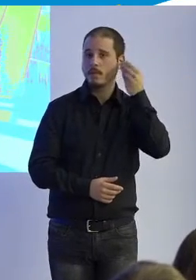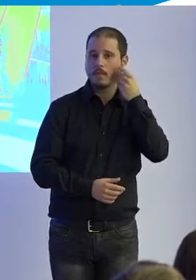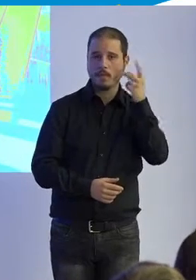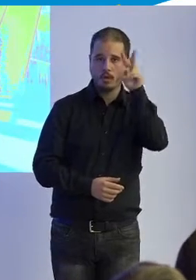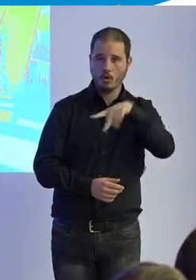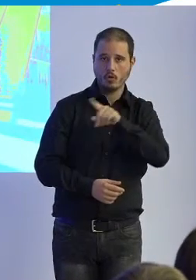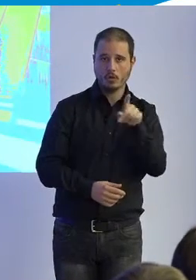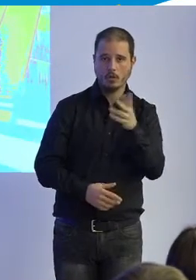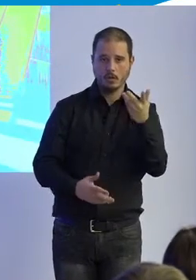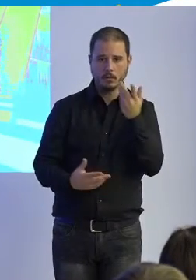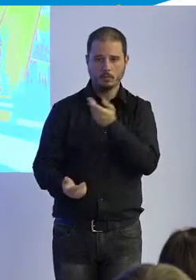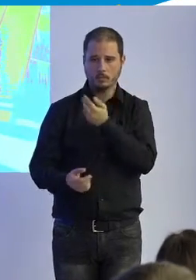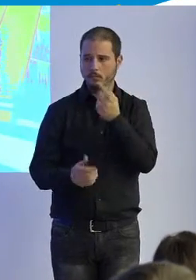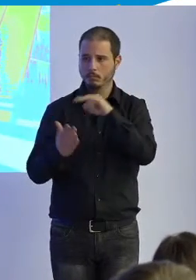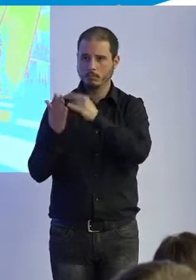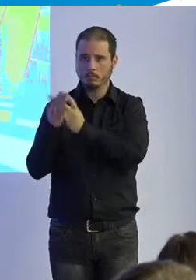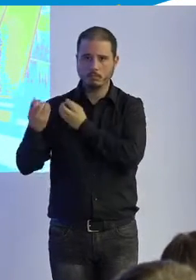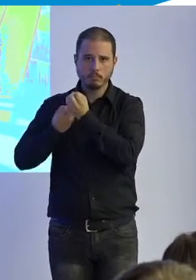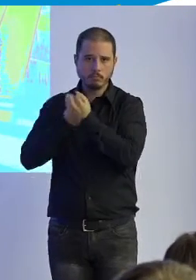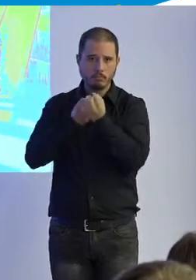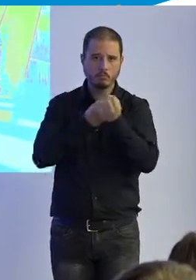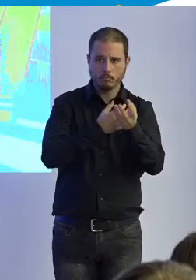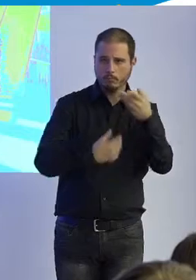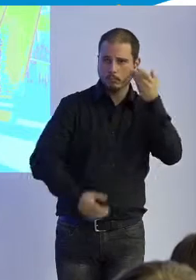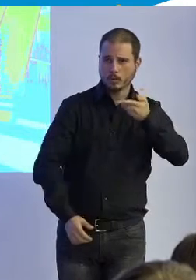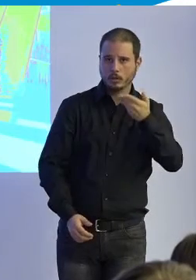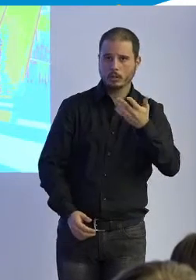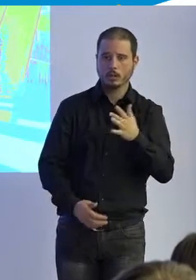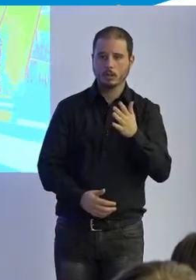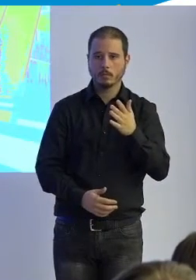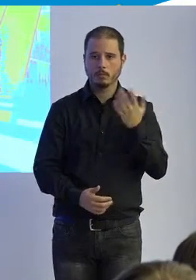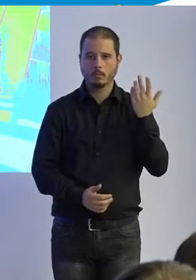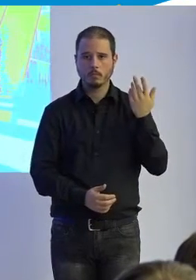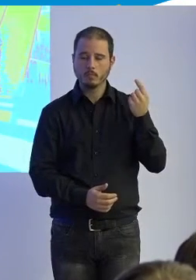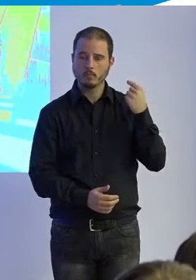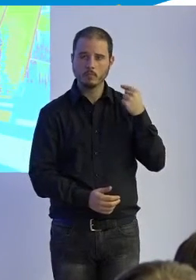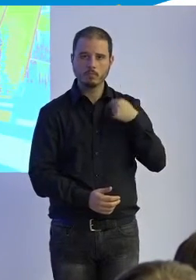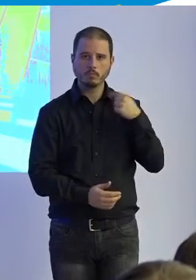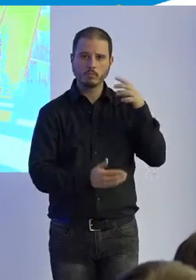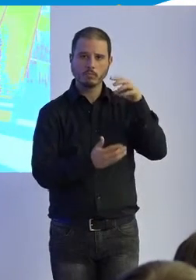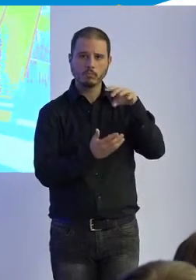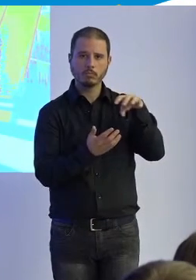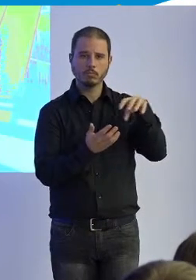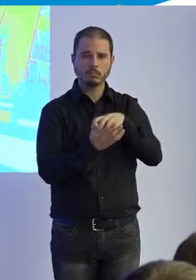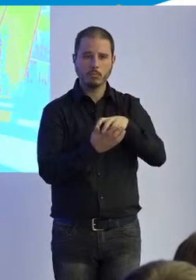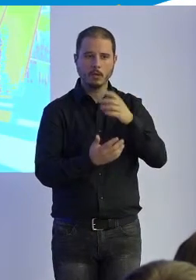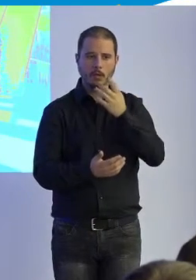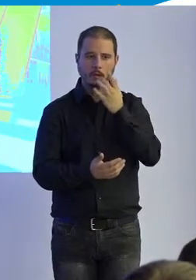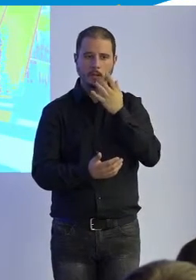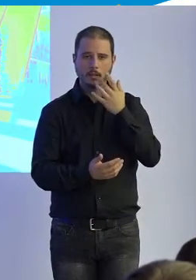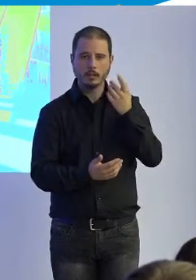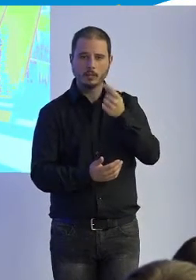ellos, muchos de ellos muy interesantes. Y mi pregunta es, ¿hasta qué punto esto es todavía un